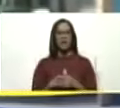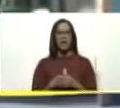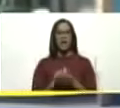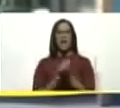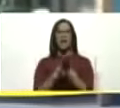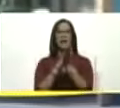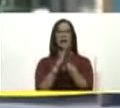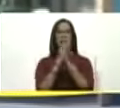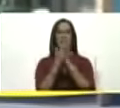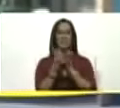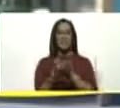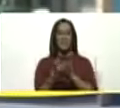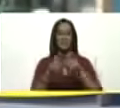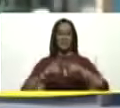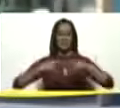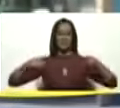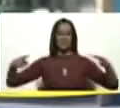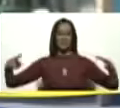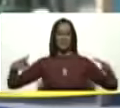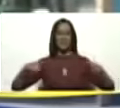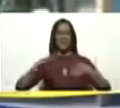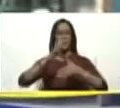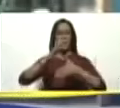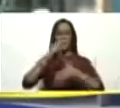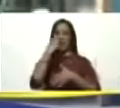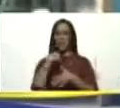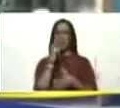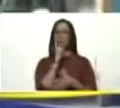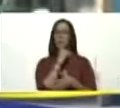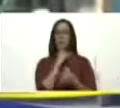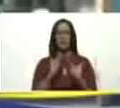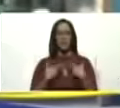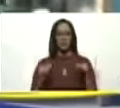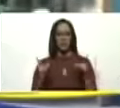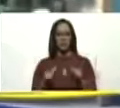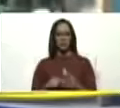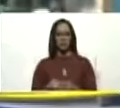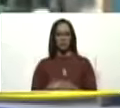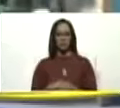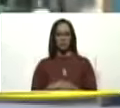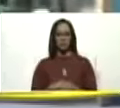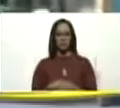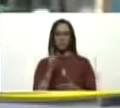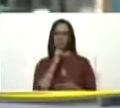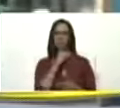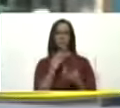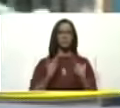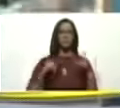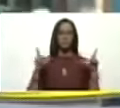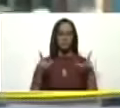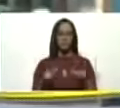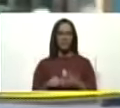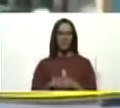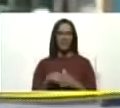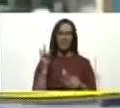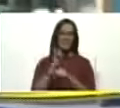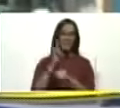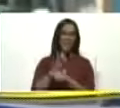plagar la América de miseria en nombre de la libertad. En nombre de la libertad, en base al